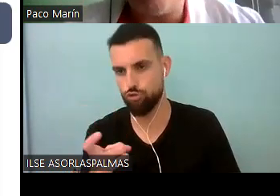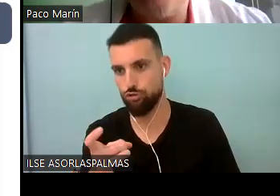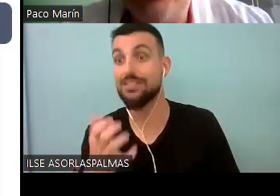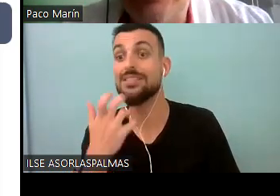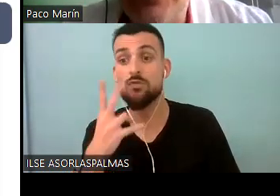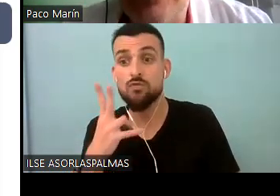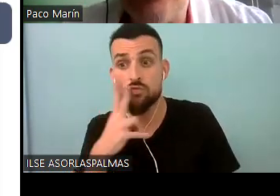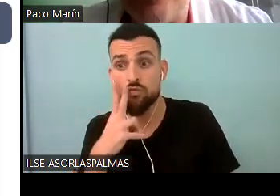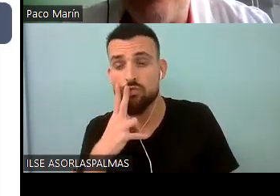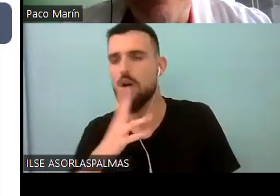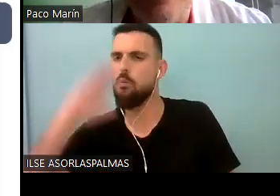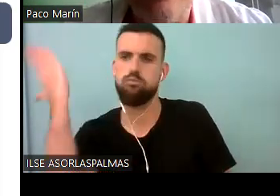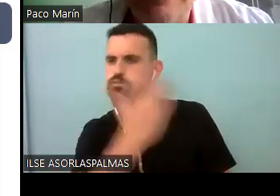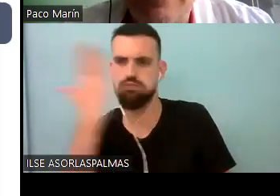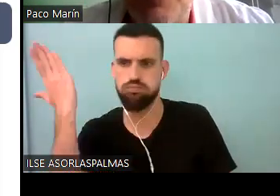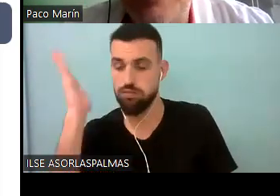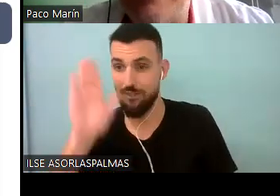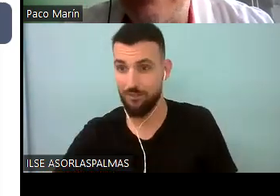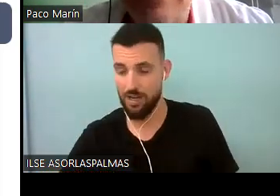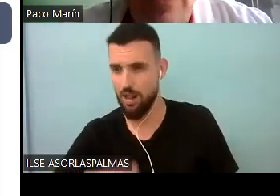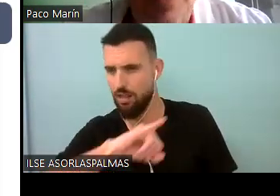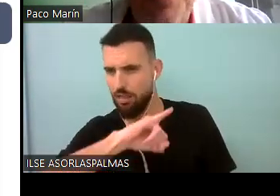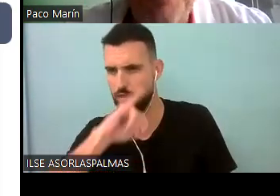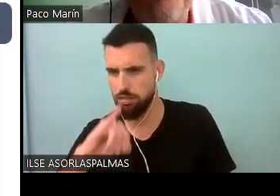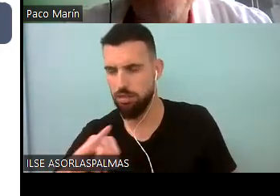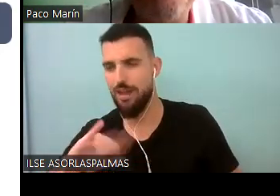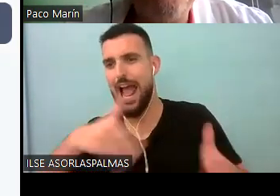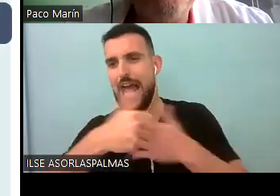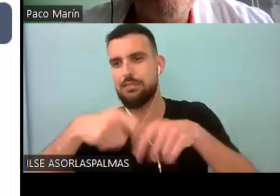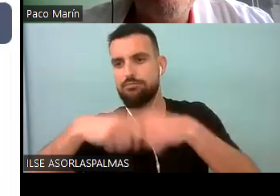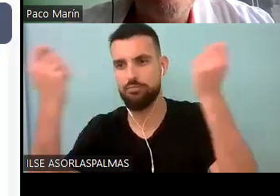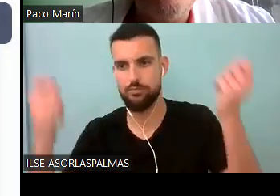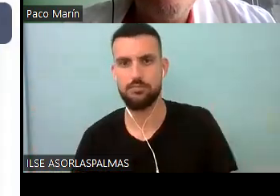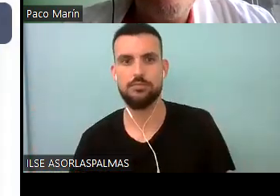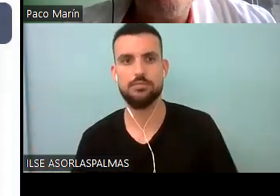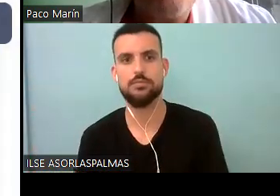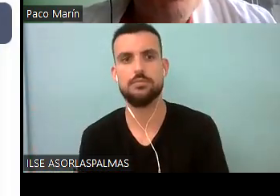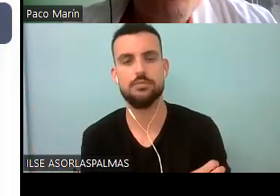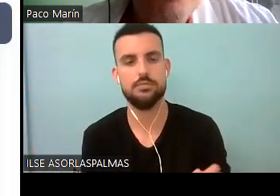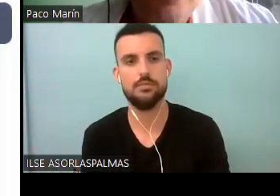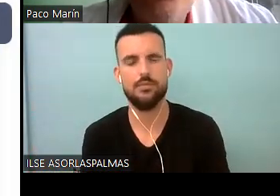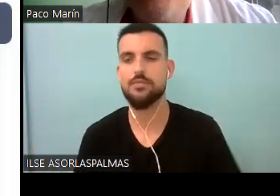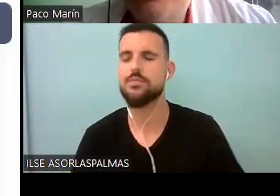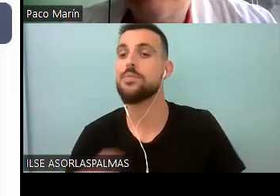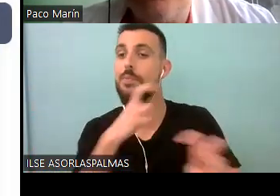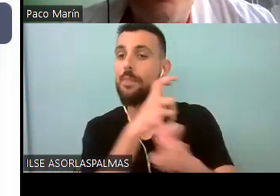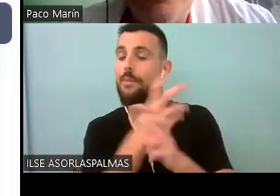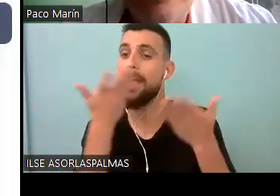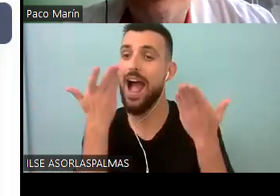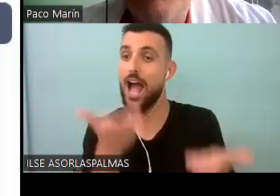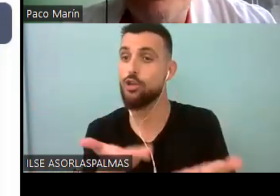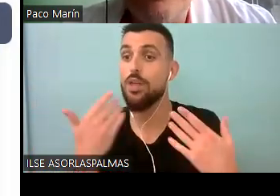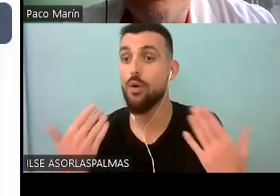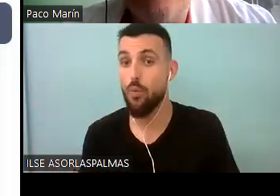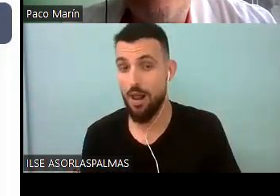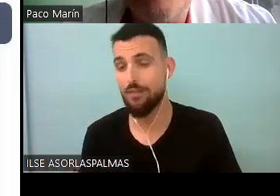entre osteoblastos y osteoclastos a la hora de remodelar el hueso. Y 2 amigos de la salud ósea, los